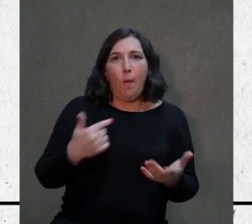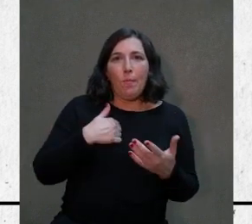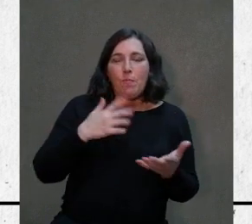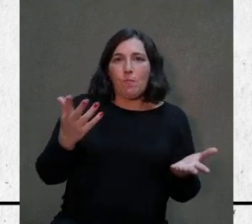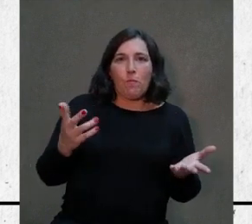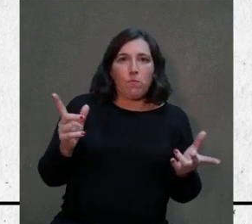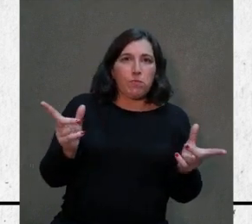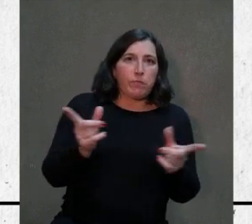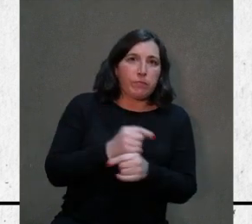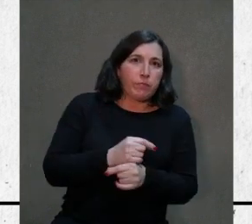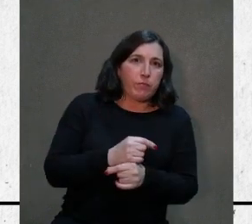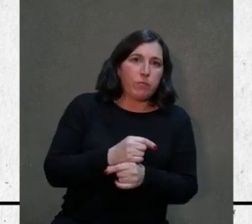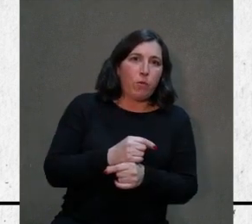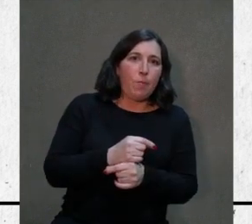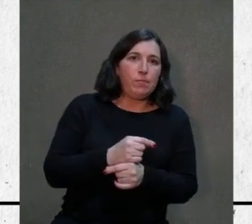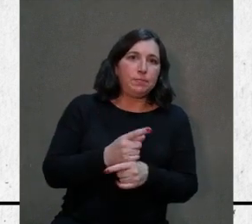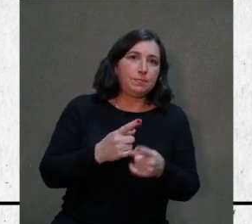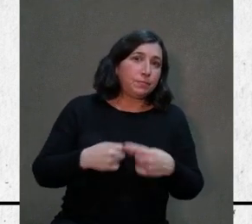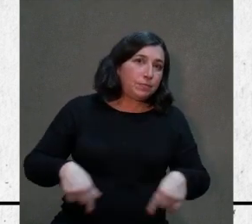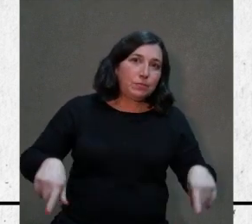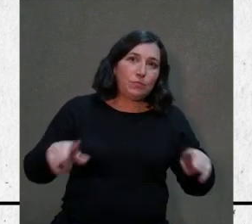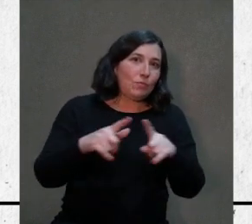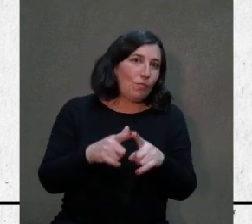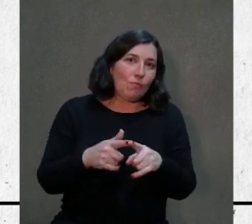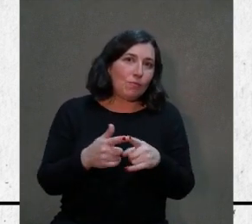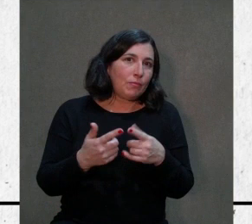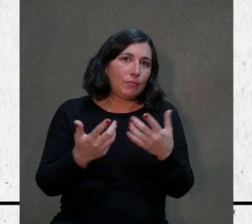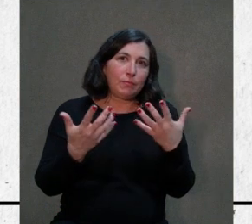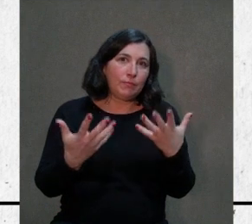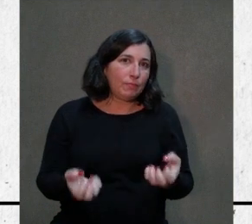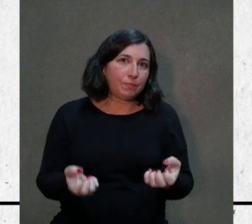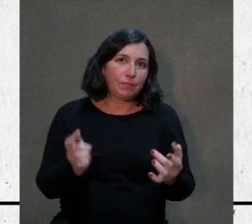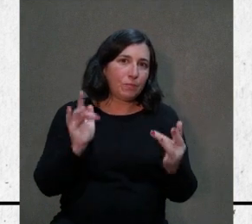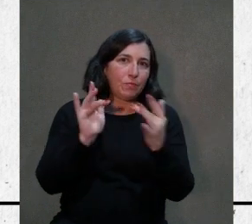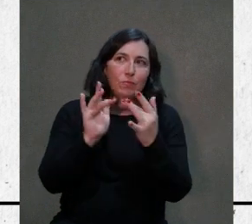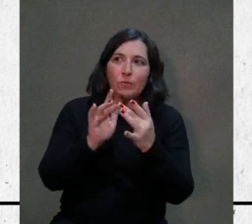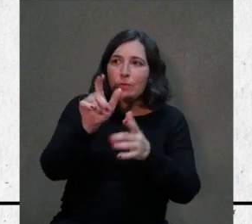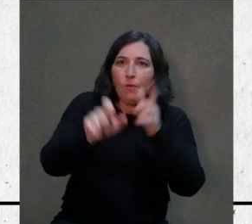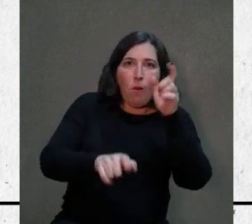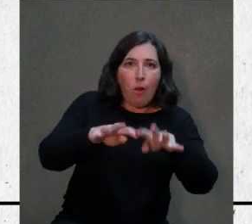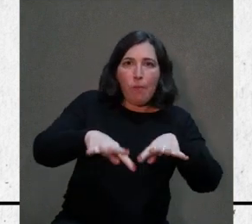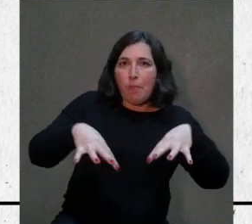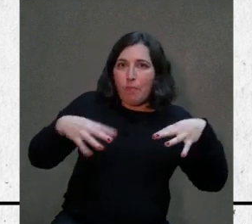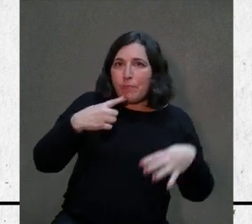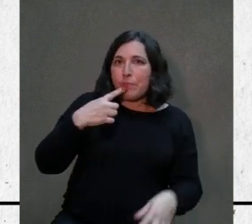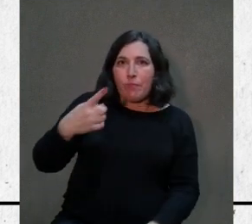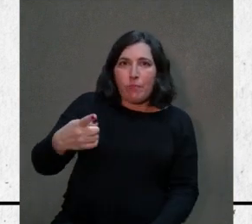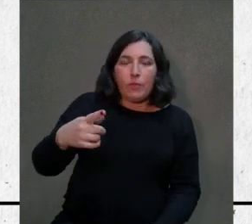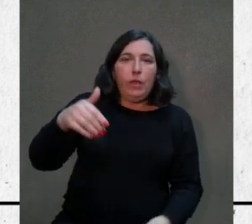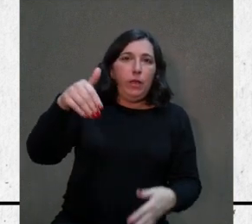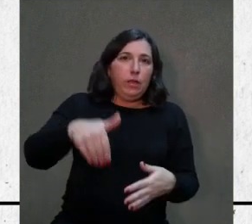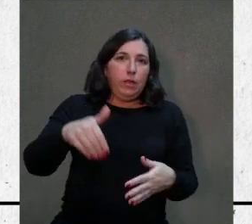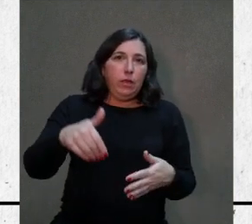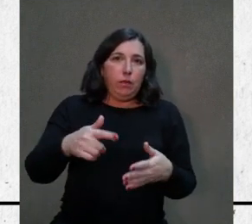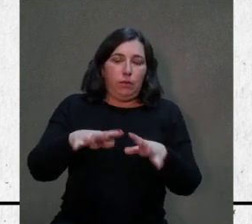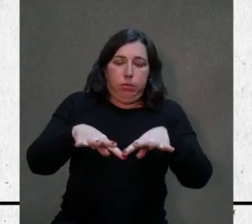No, pero bueno, redondeando, desear, obviamente que estamos todos deseando estar, reencontrarnos con nuestro público, porque es